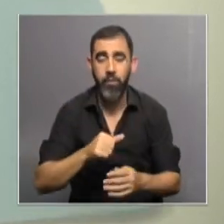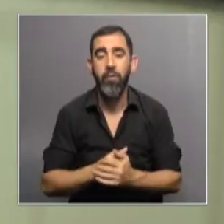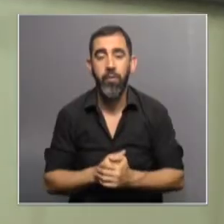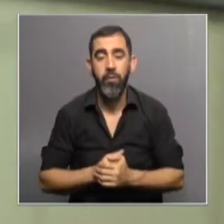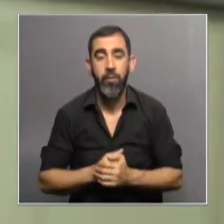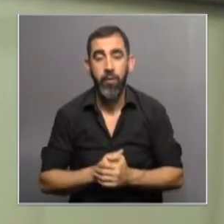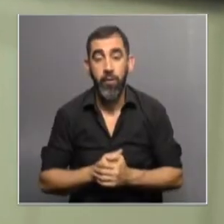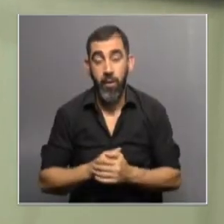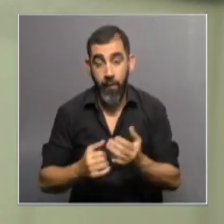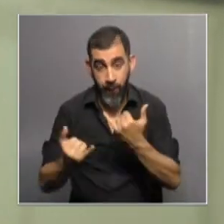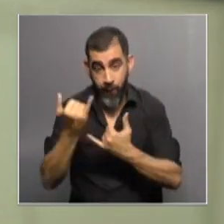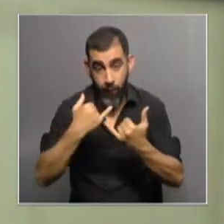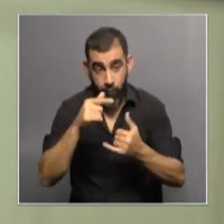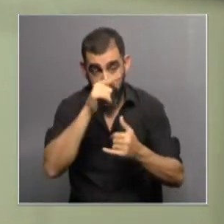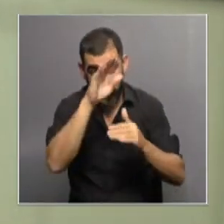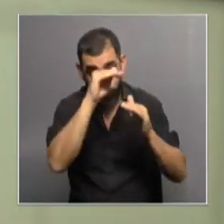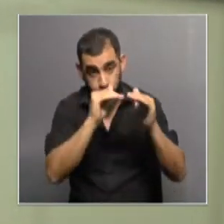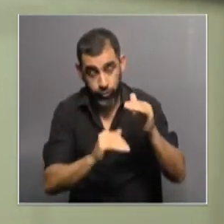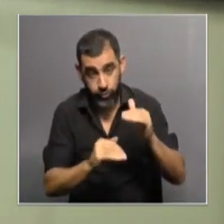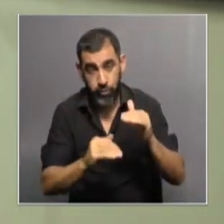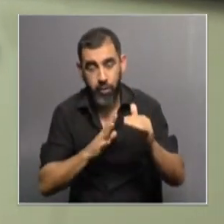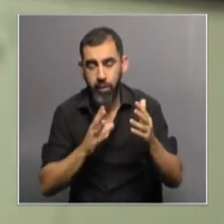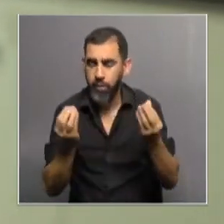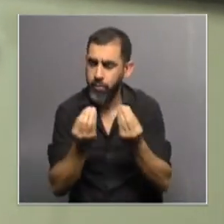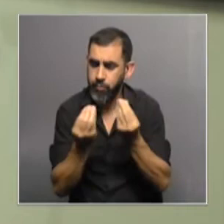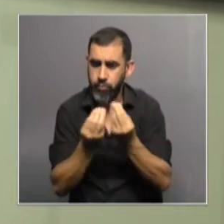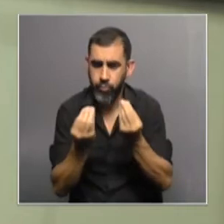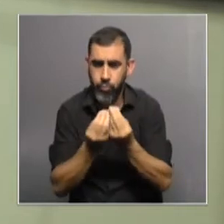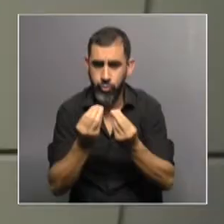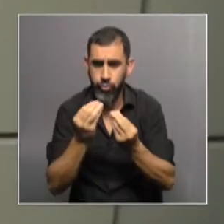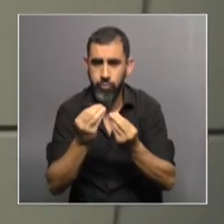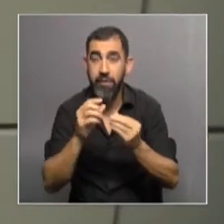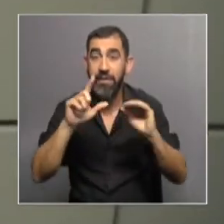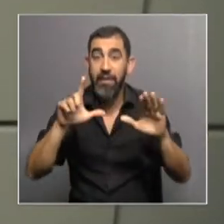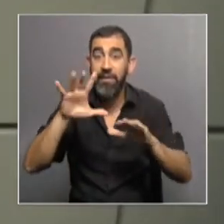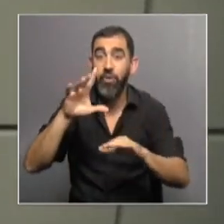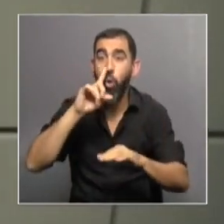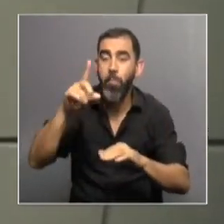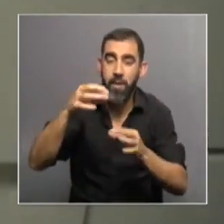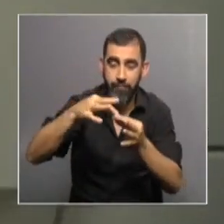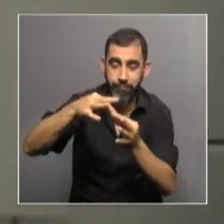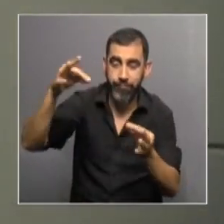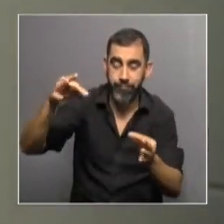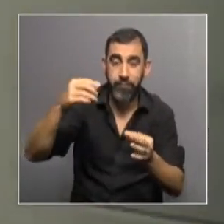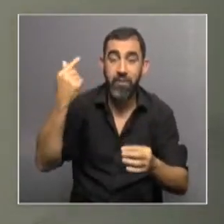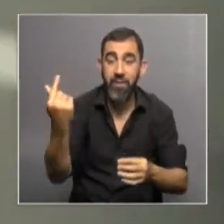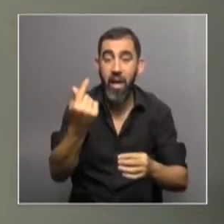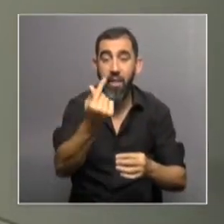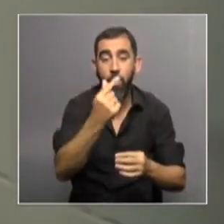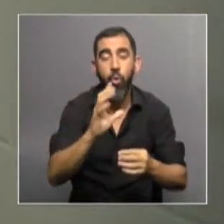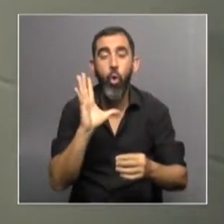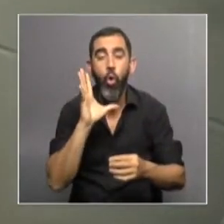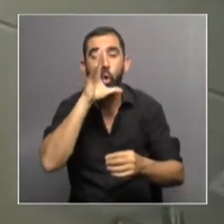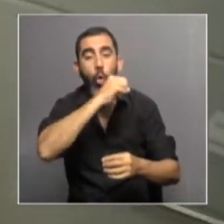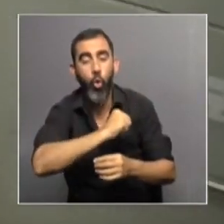nuestra base de datos está conformada por un montón de espátulas de hecho 75.000 espátulas cada una con un código